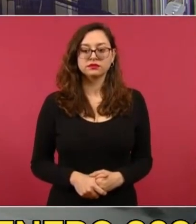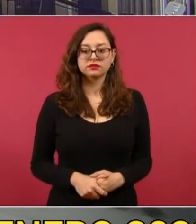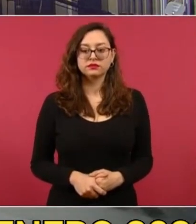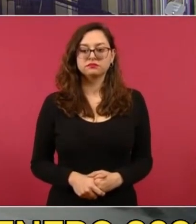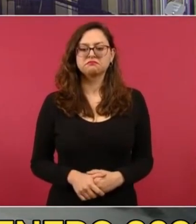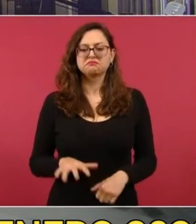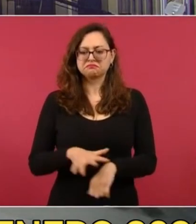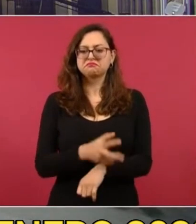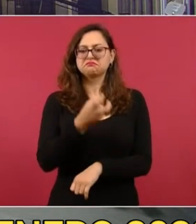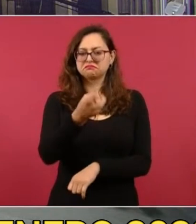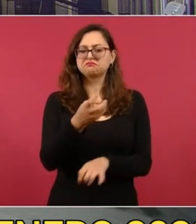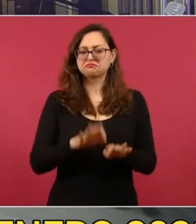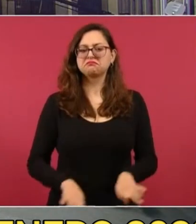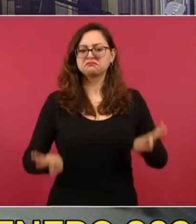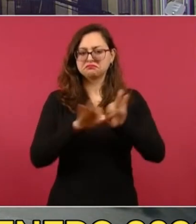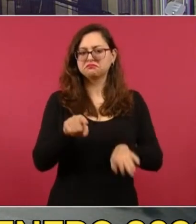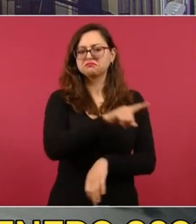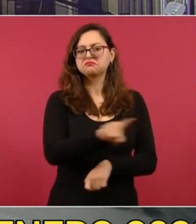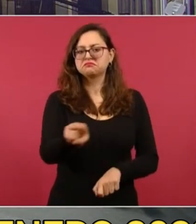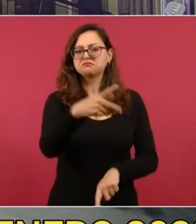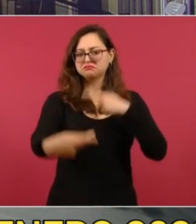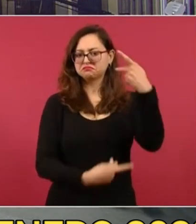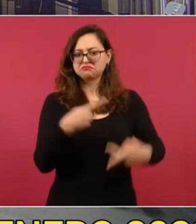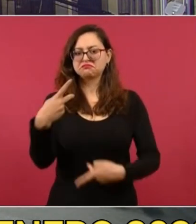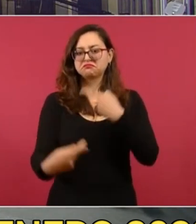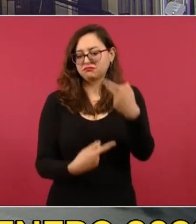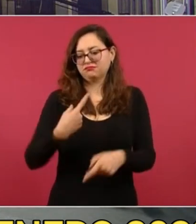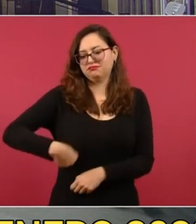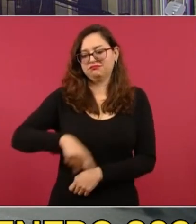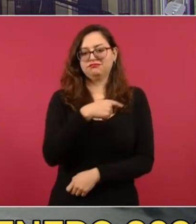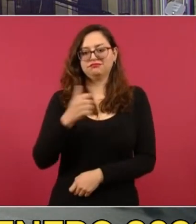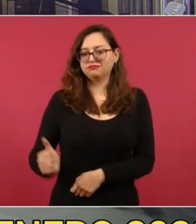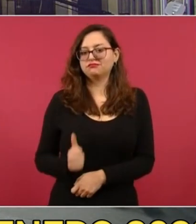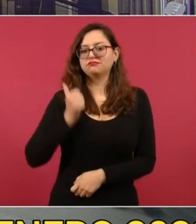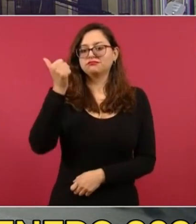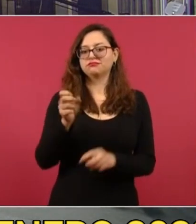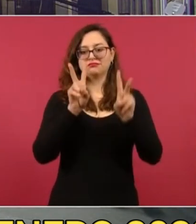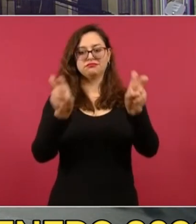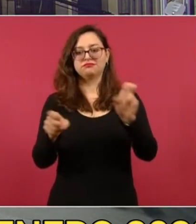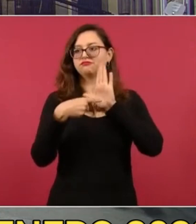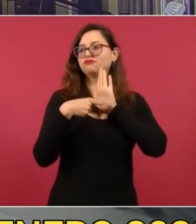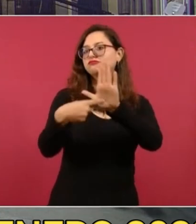que saquen estos temas, porque nos ayudan a informar,